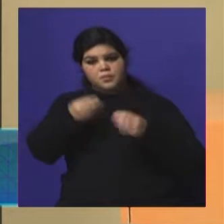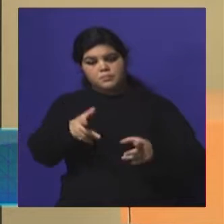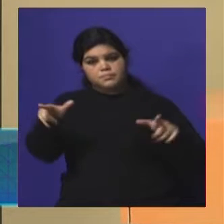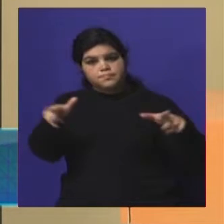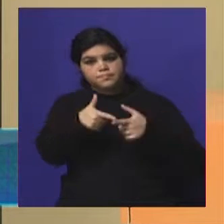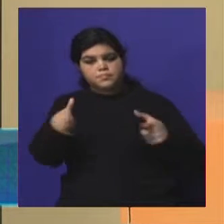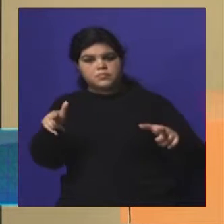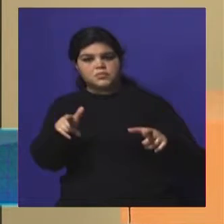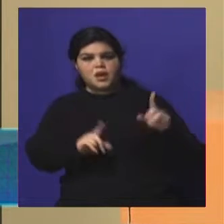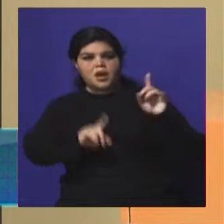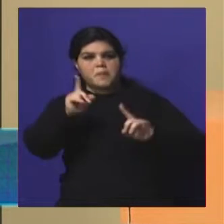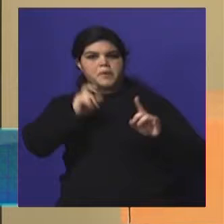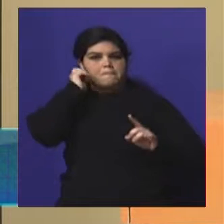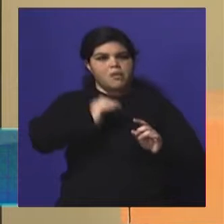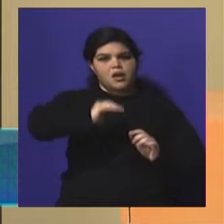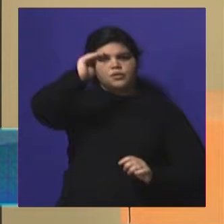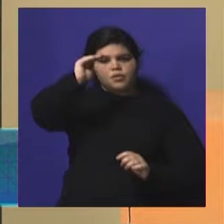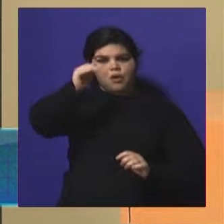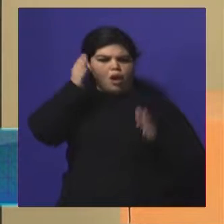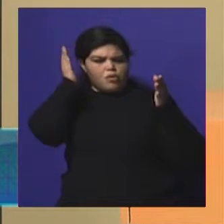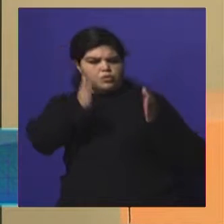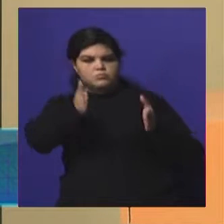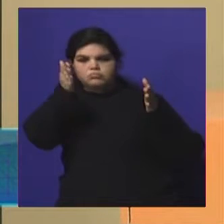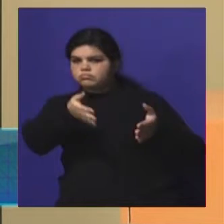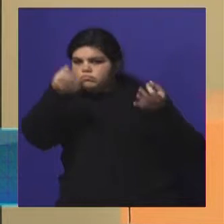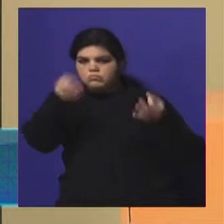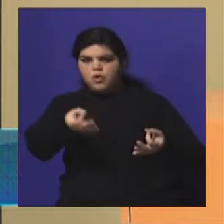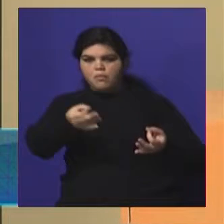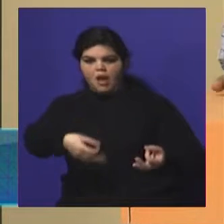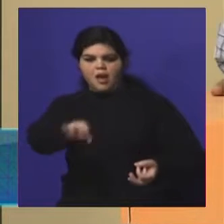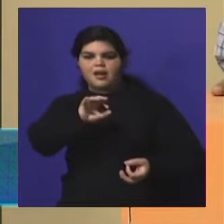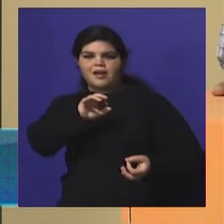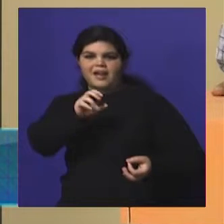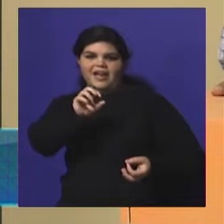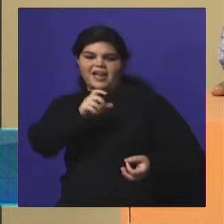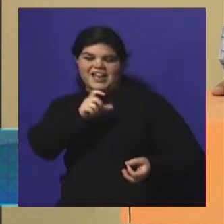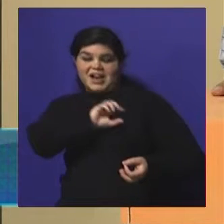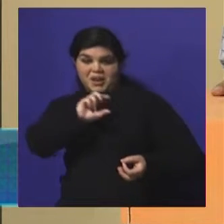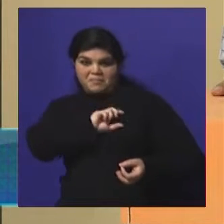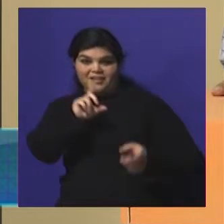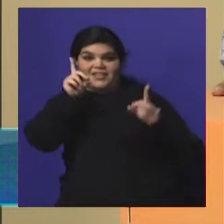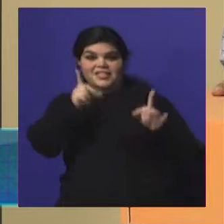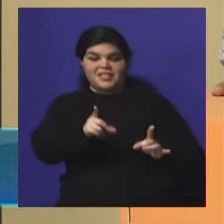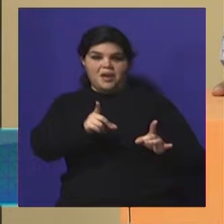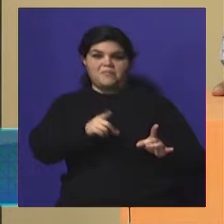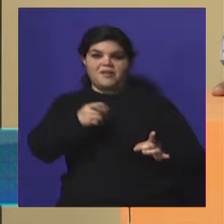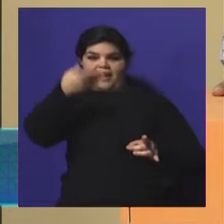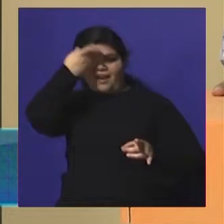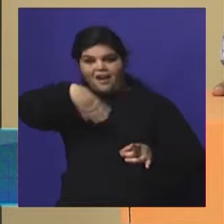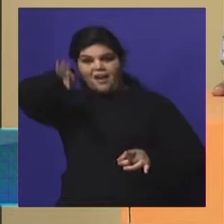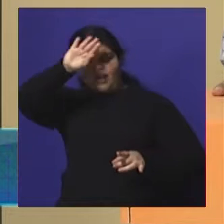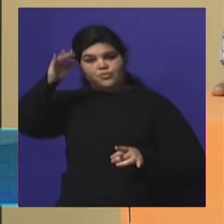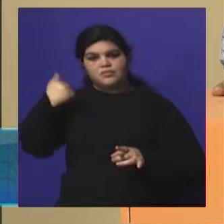ver a personas mayores, muy concentradas, con sus escarpelas y hasta más vestidos de gauchos, otras de chinas, con